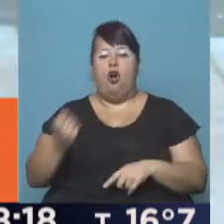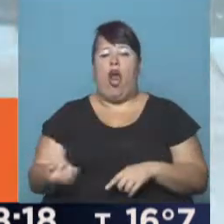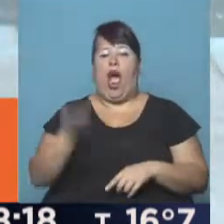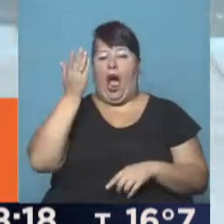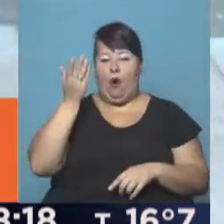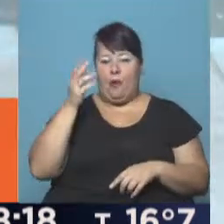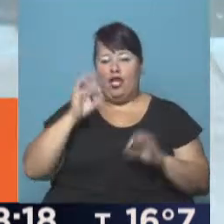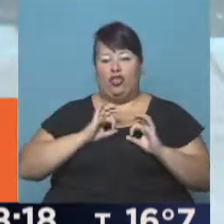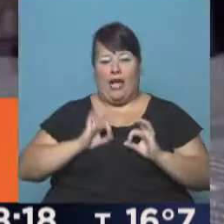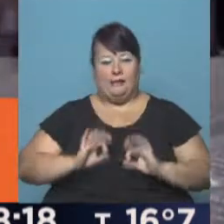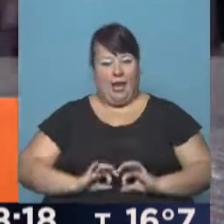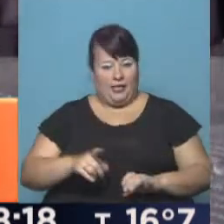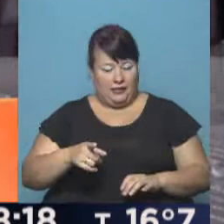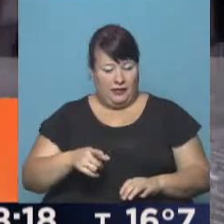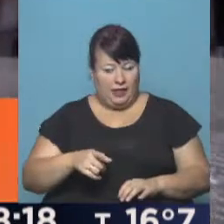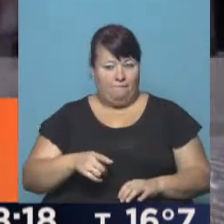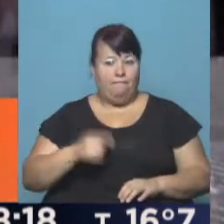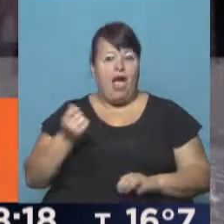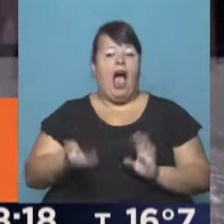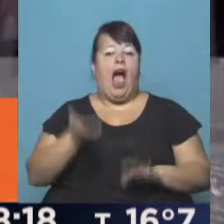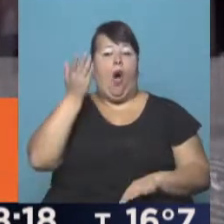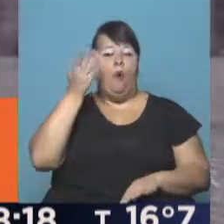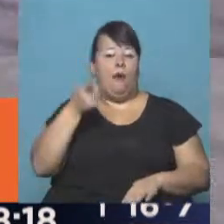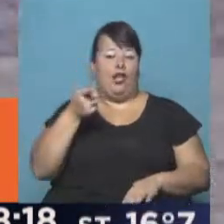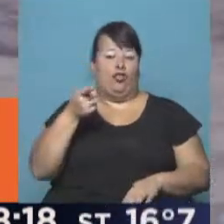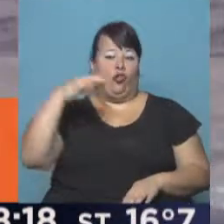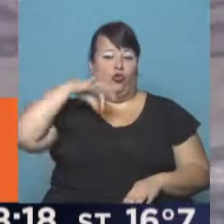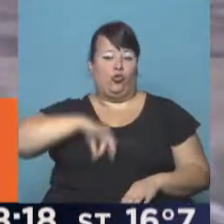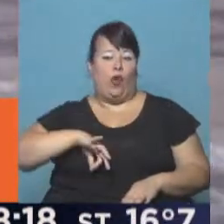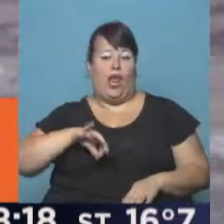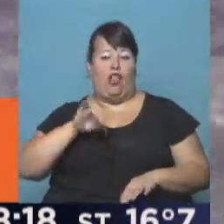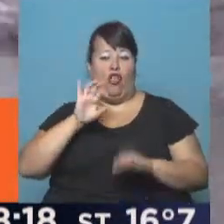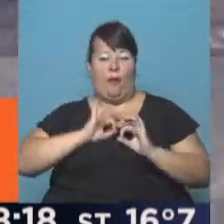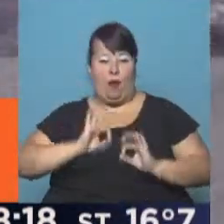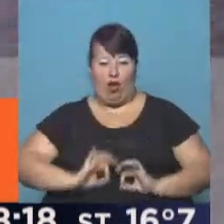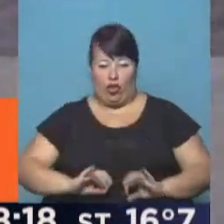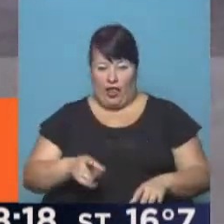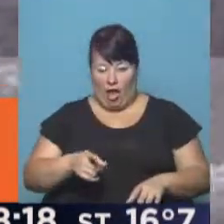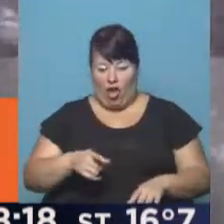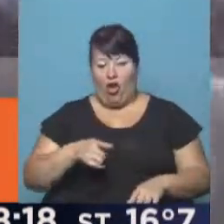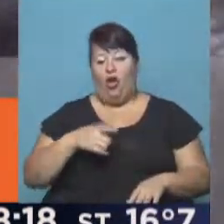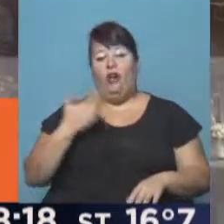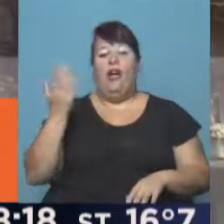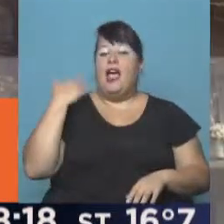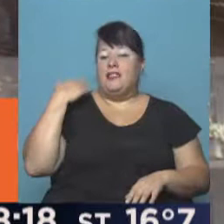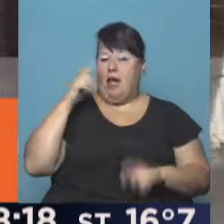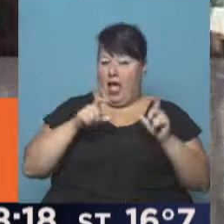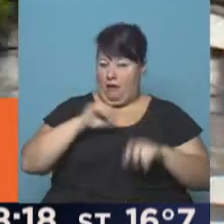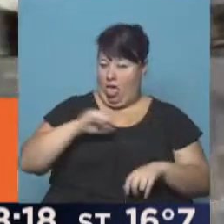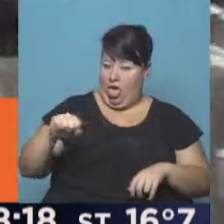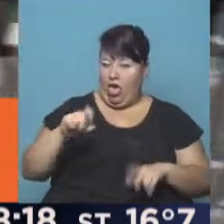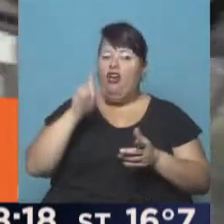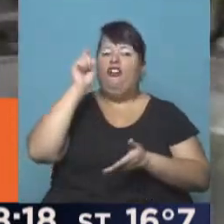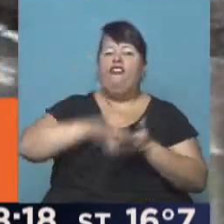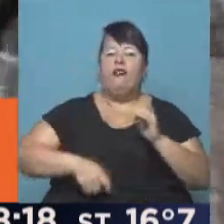de las expensas por este aumento de los sueldos de los encargados hecho a espaldas de la gente porque fue